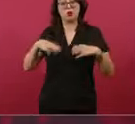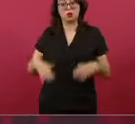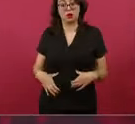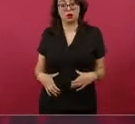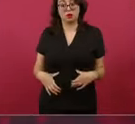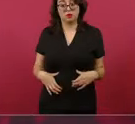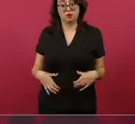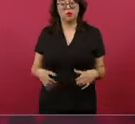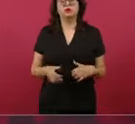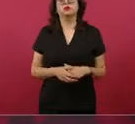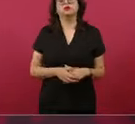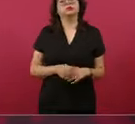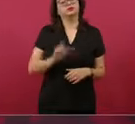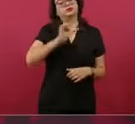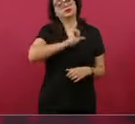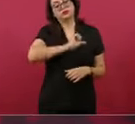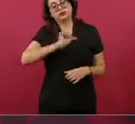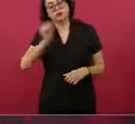Piñamarete,